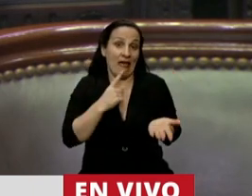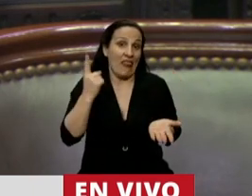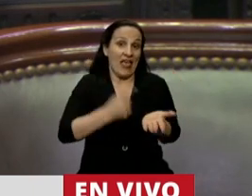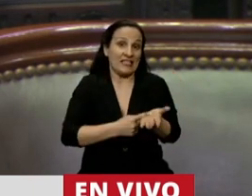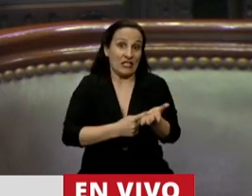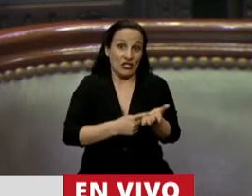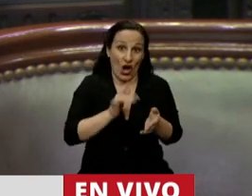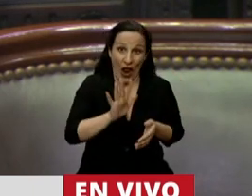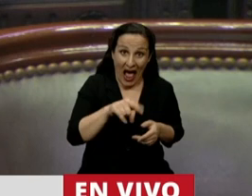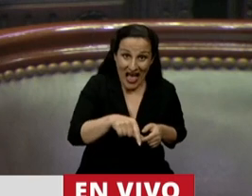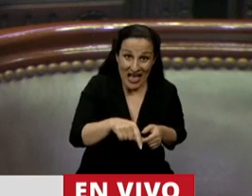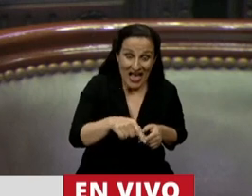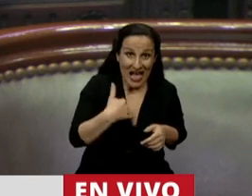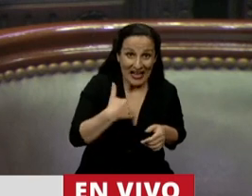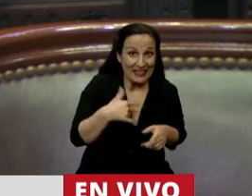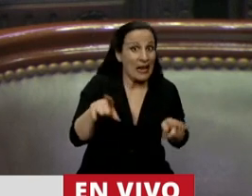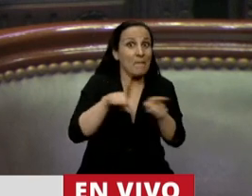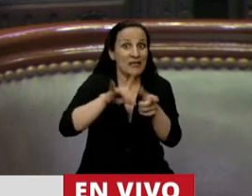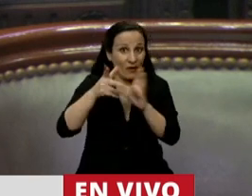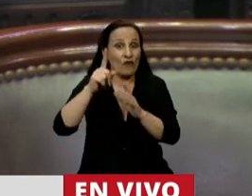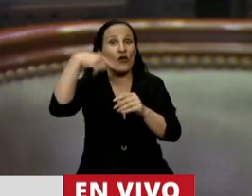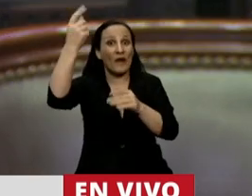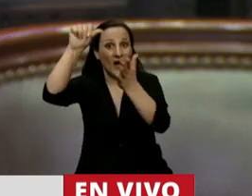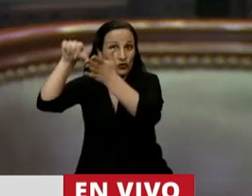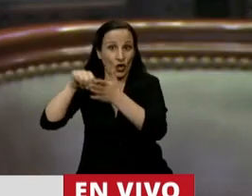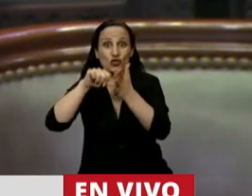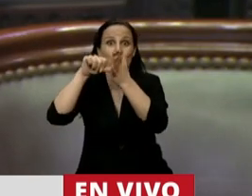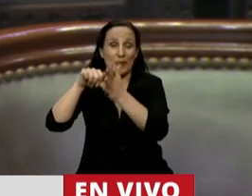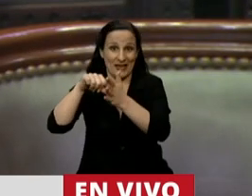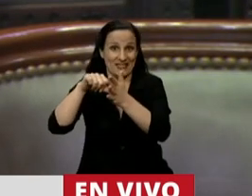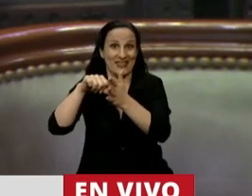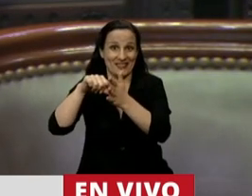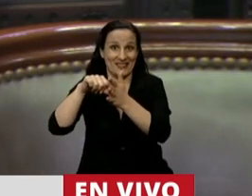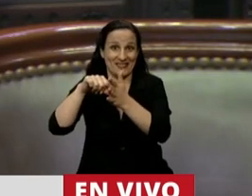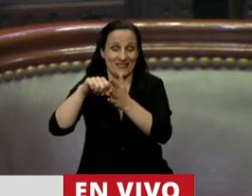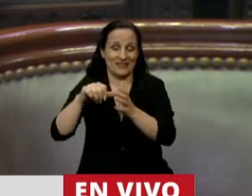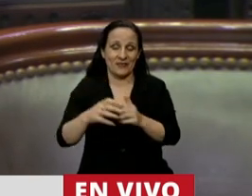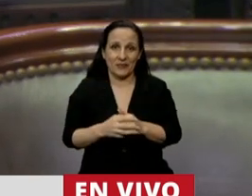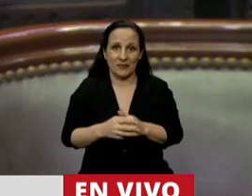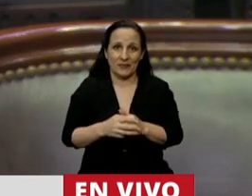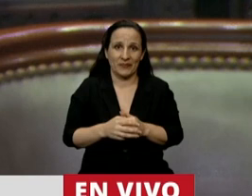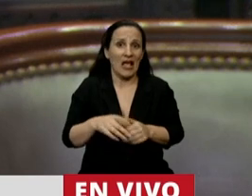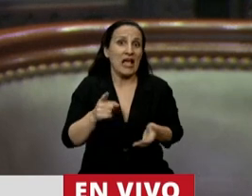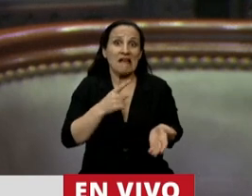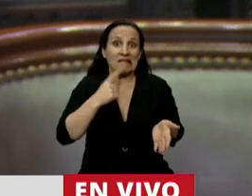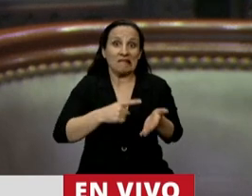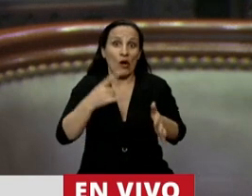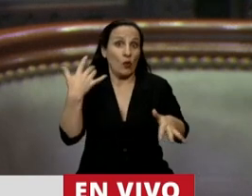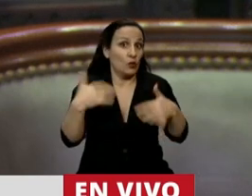están tomando en distintos países del mundo. Decisiones